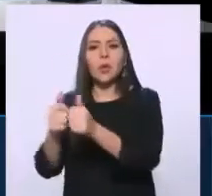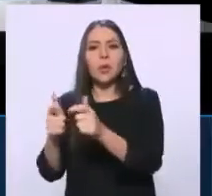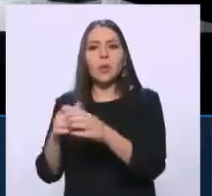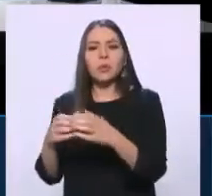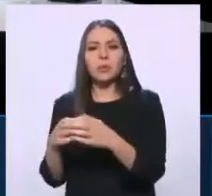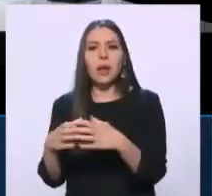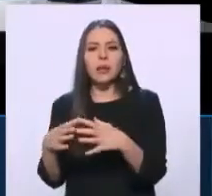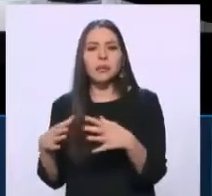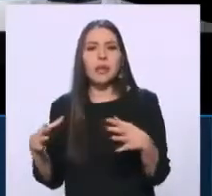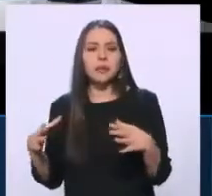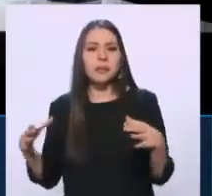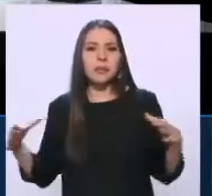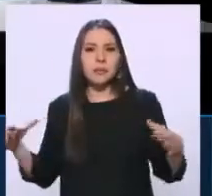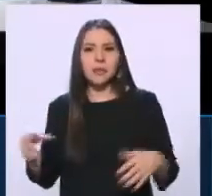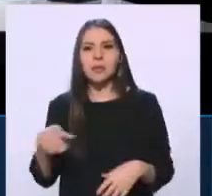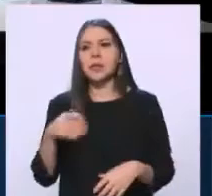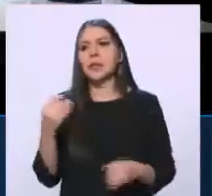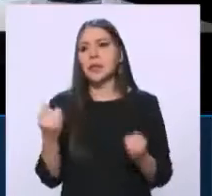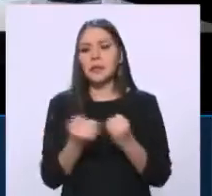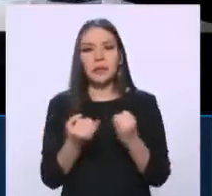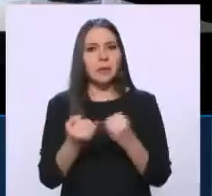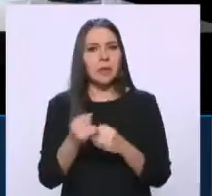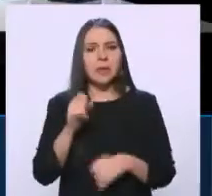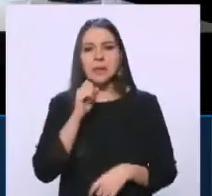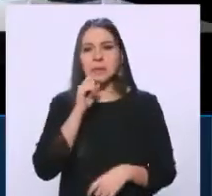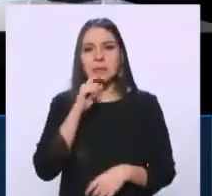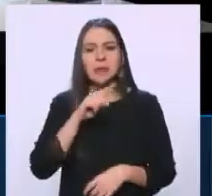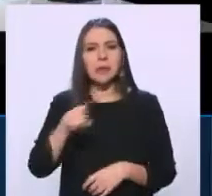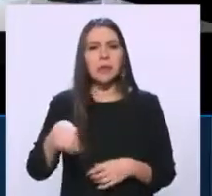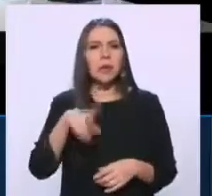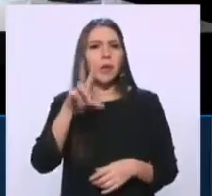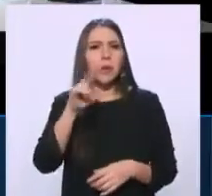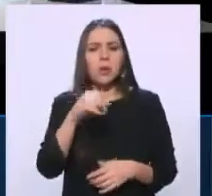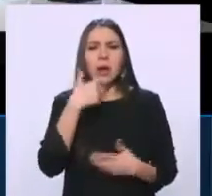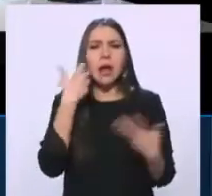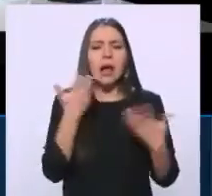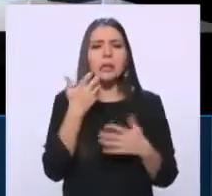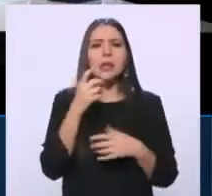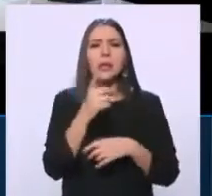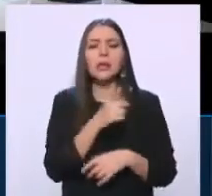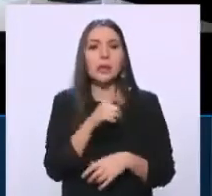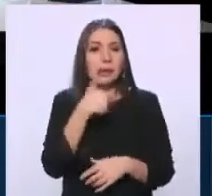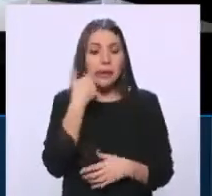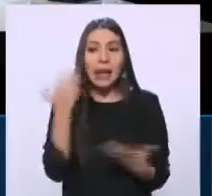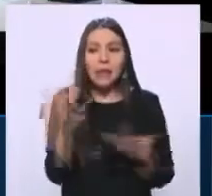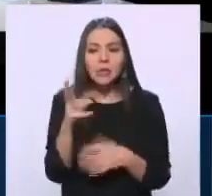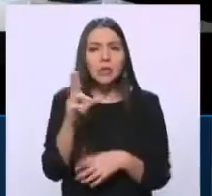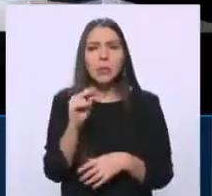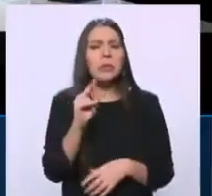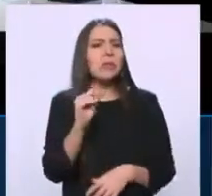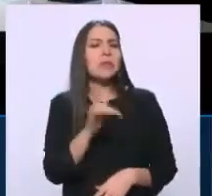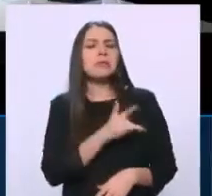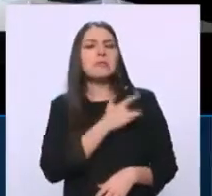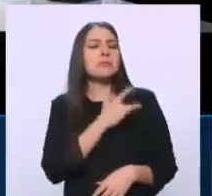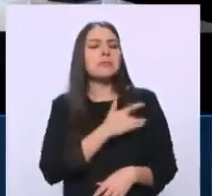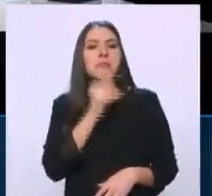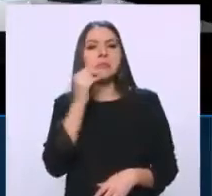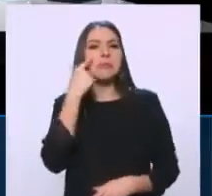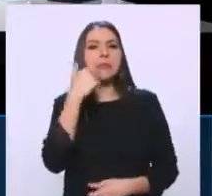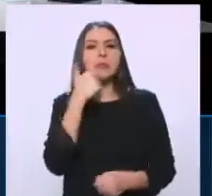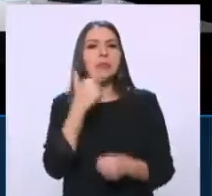y finalmente, dentro del mismo eje, de manera no intencionada, el desempeño del gobierno, que de manera